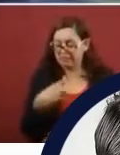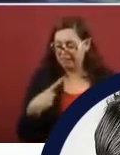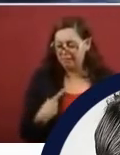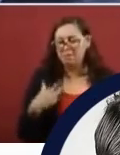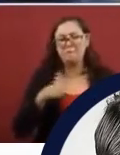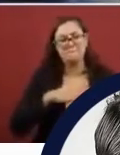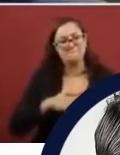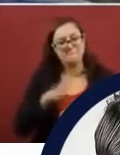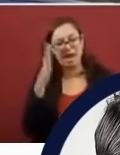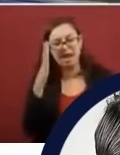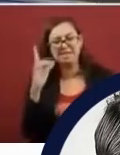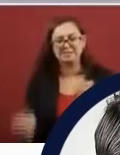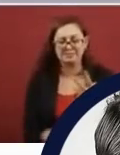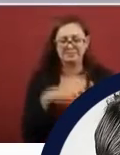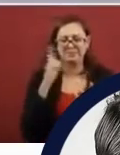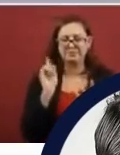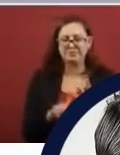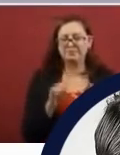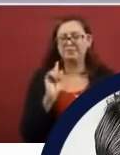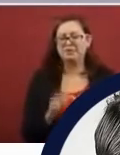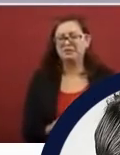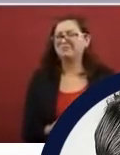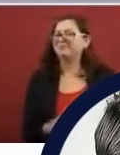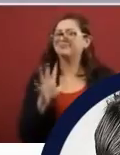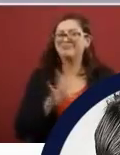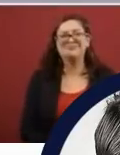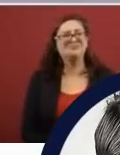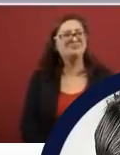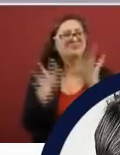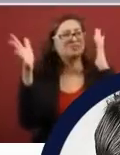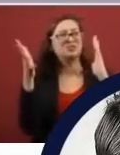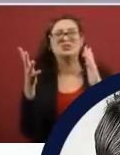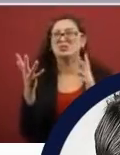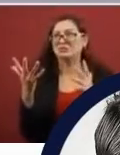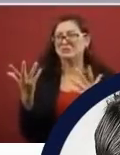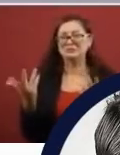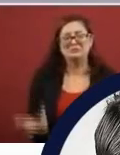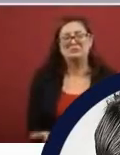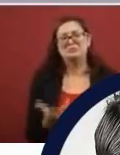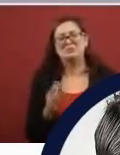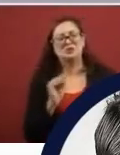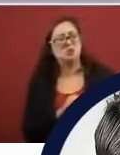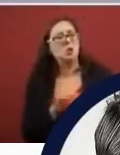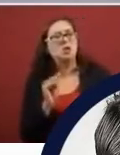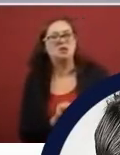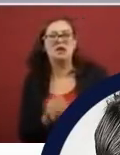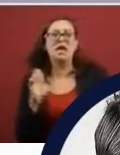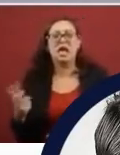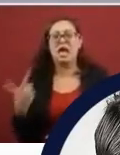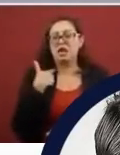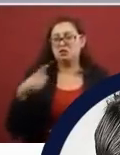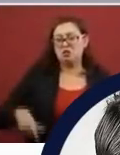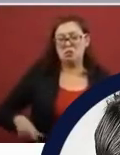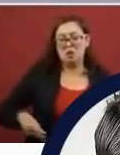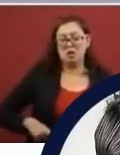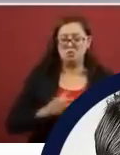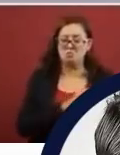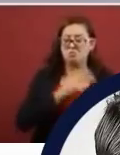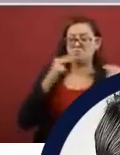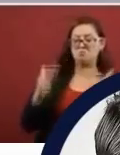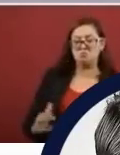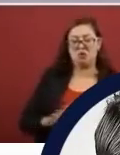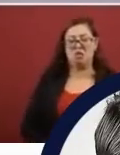senadores, diputados, gobernadores y hombres y mujeres de buena voluntad, como tú, como yo, que queremos que este país cambie, tenemos que empezar a tener un